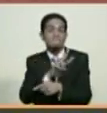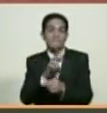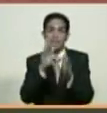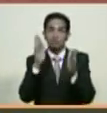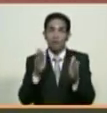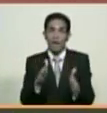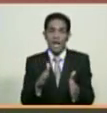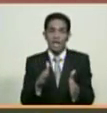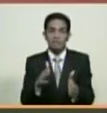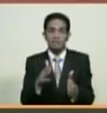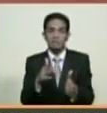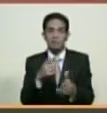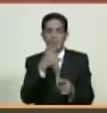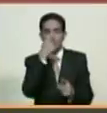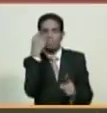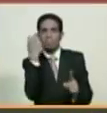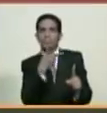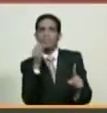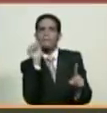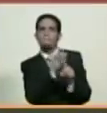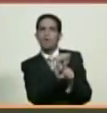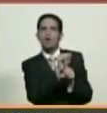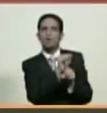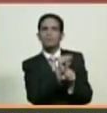venezolanas y venezolanos que